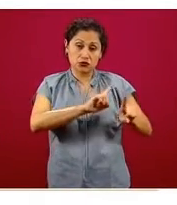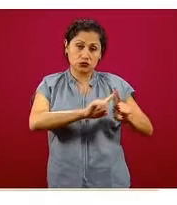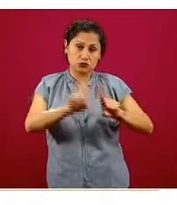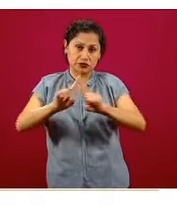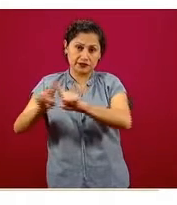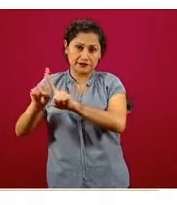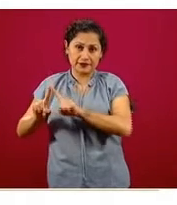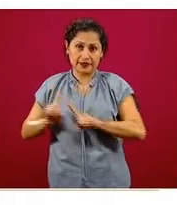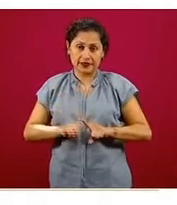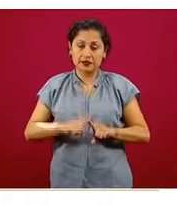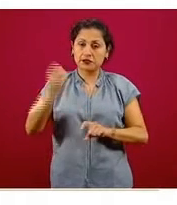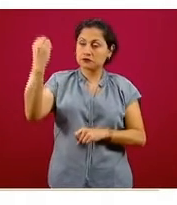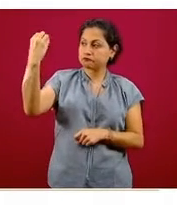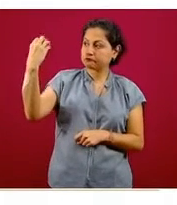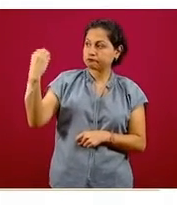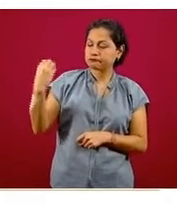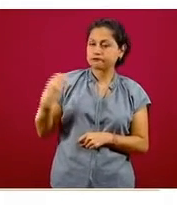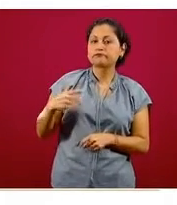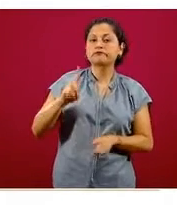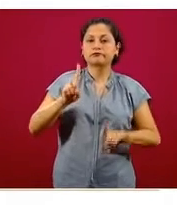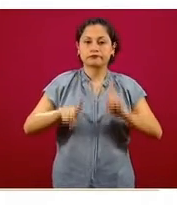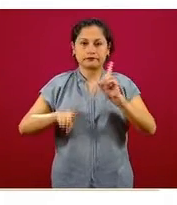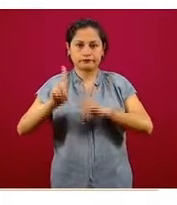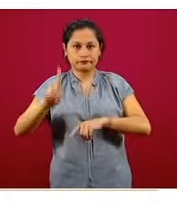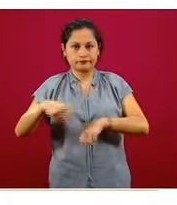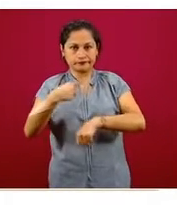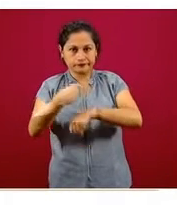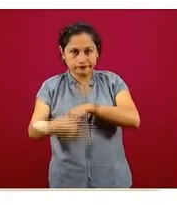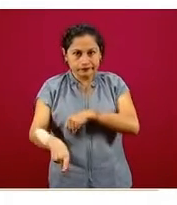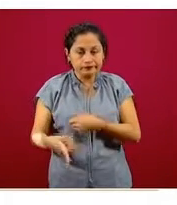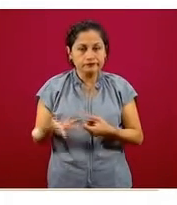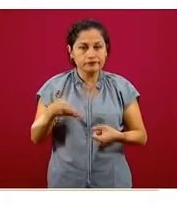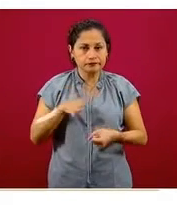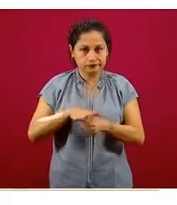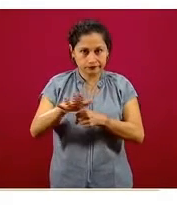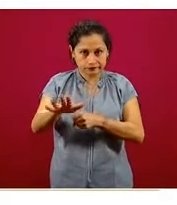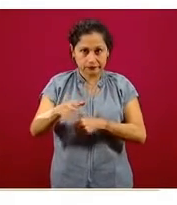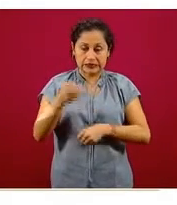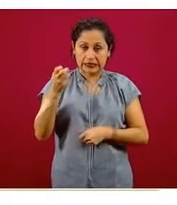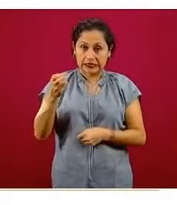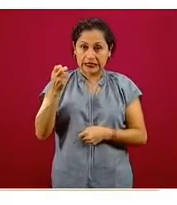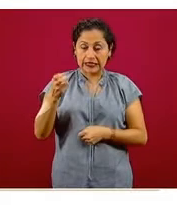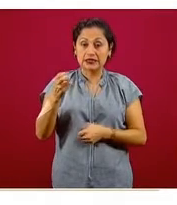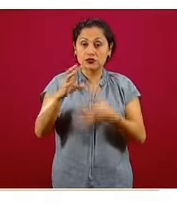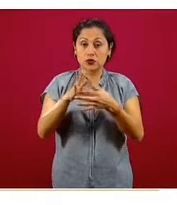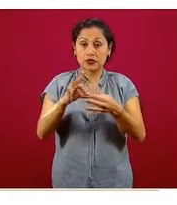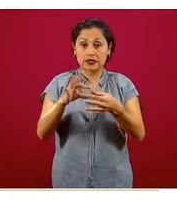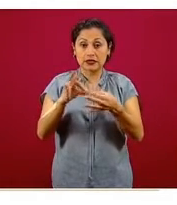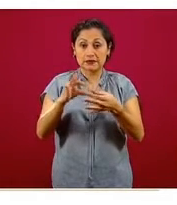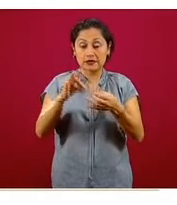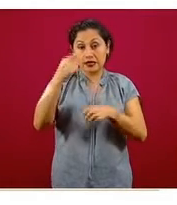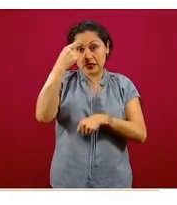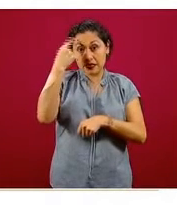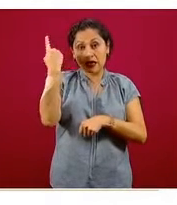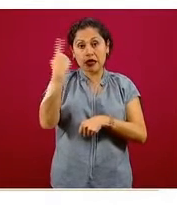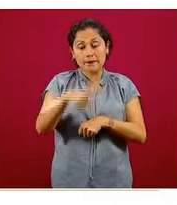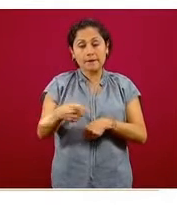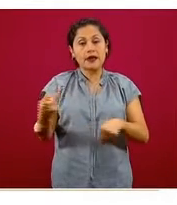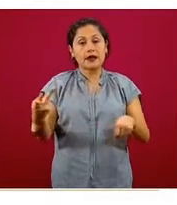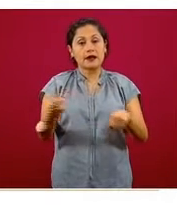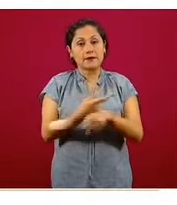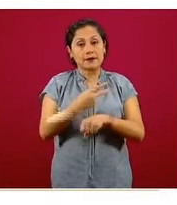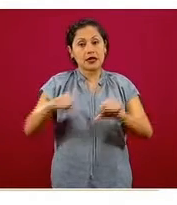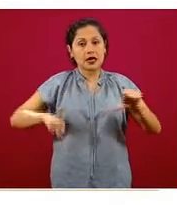diferentes intervenciones comunitarias que nos permiten o permitirán todavía continuar realizando sana